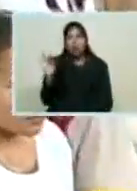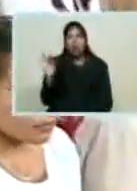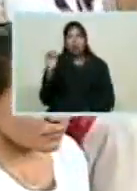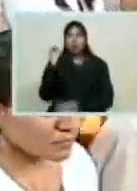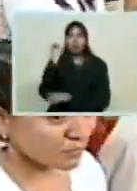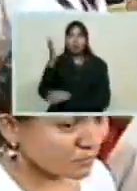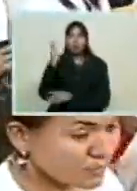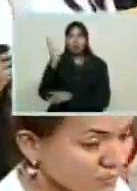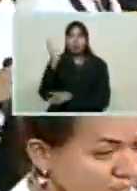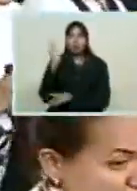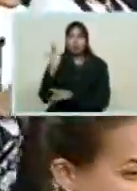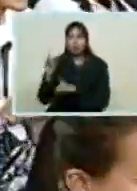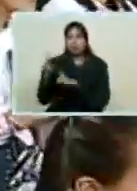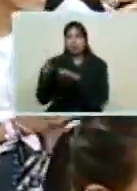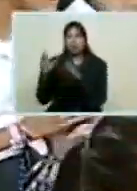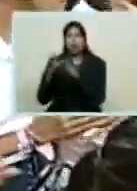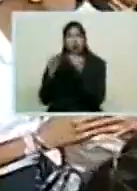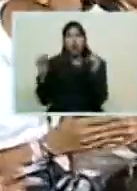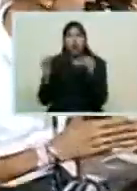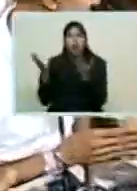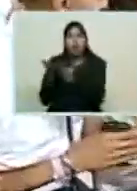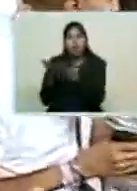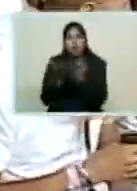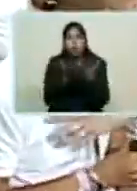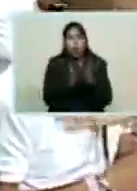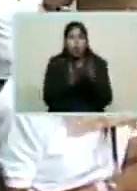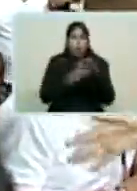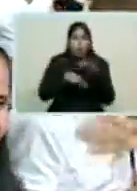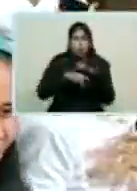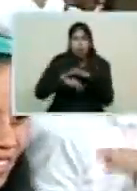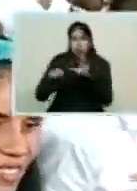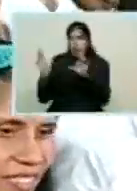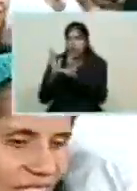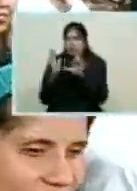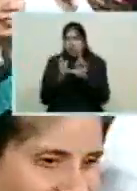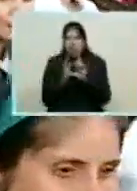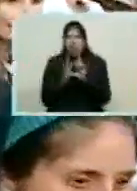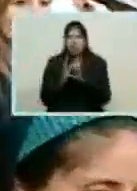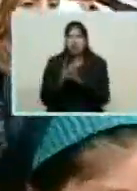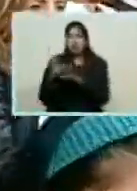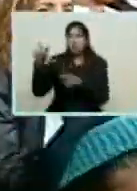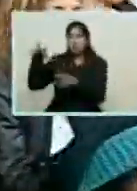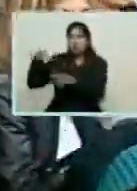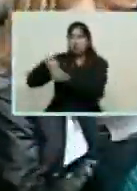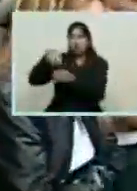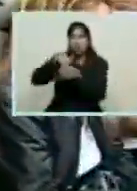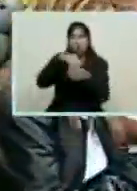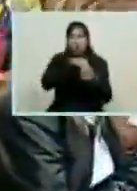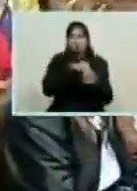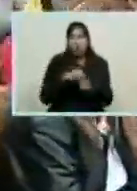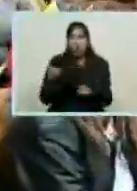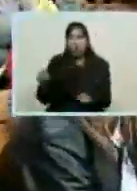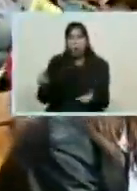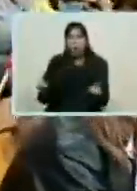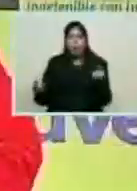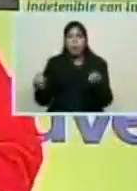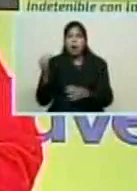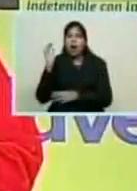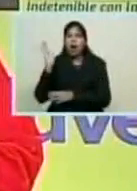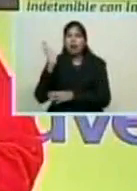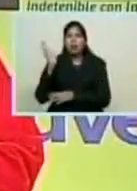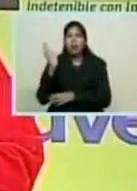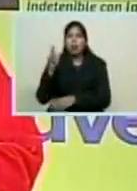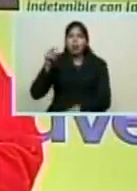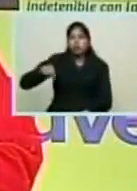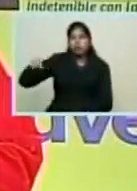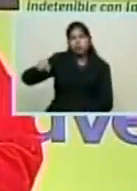en los centros educativos del país. Yo quiero recibir de ustedes